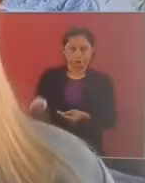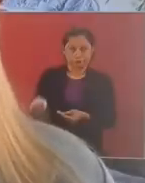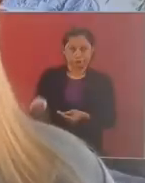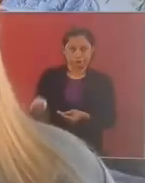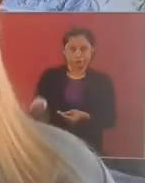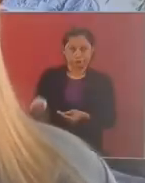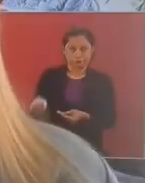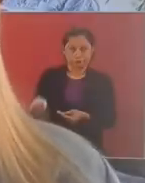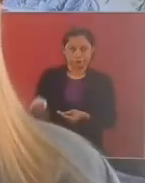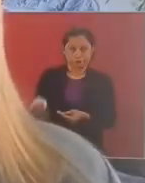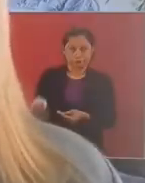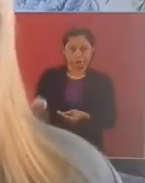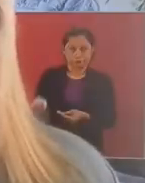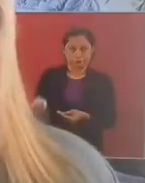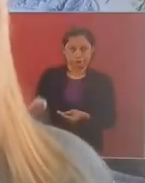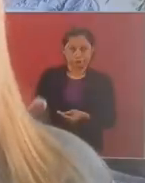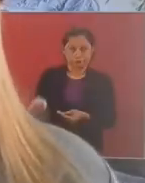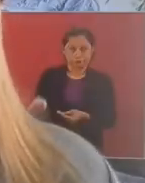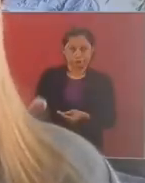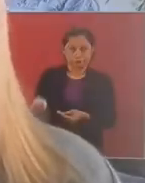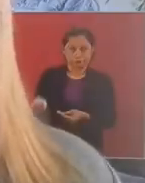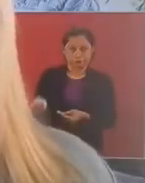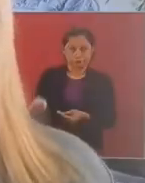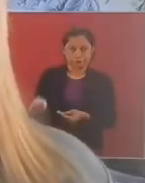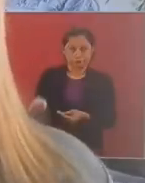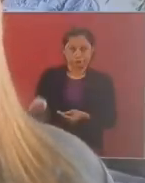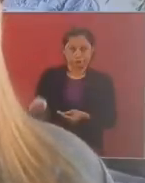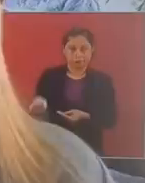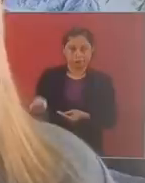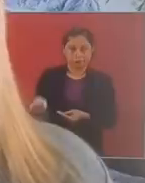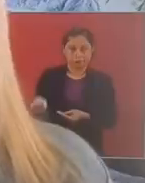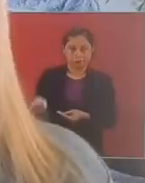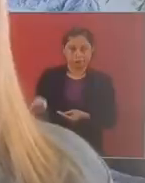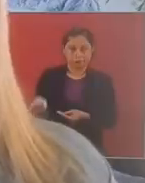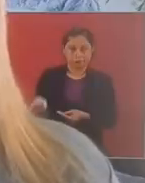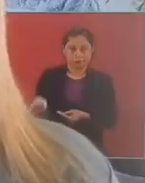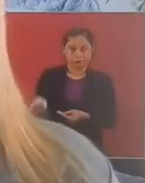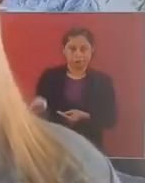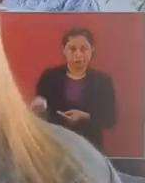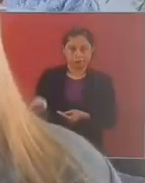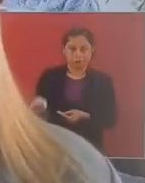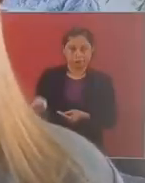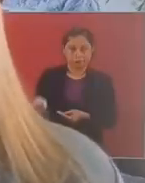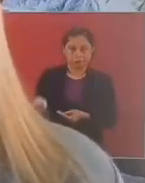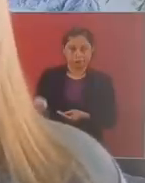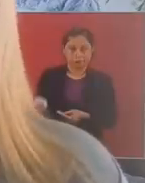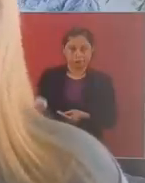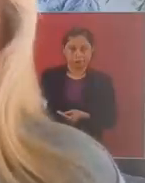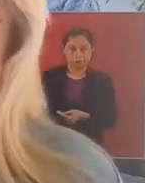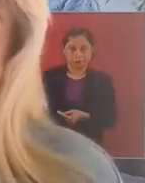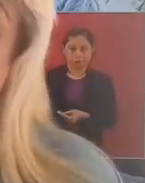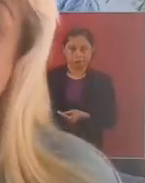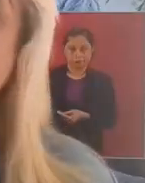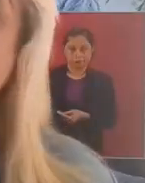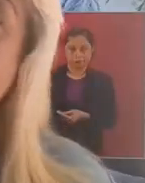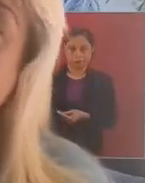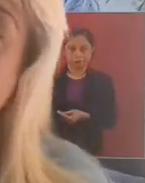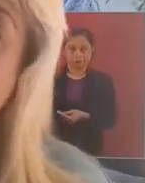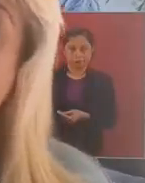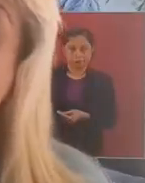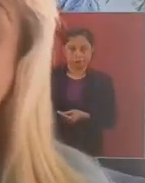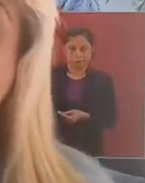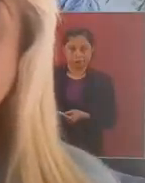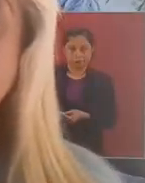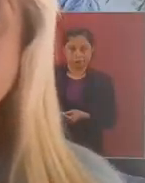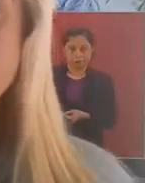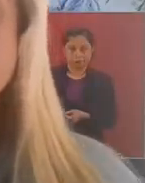tienen dónde dormir, no tienen agua, no tienen drenaje. Entonces, por eso es de que también es importante que valoremos